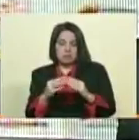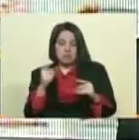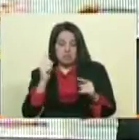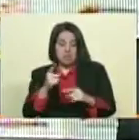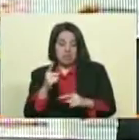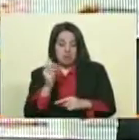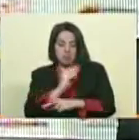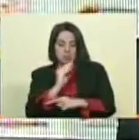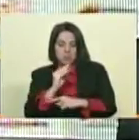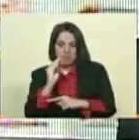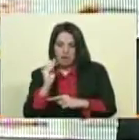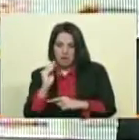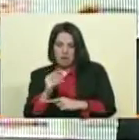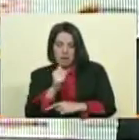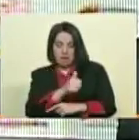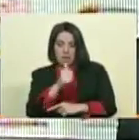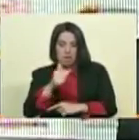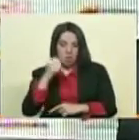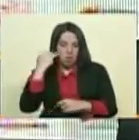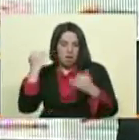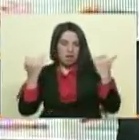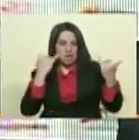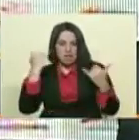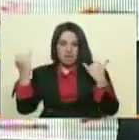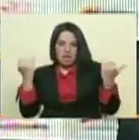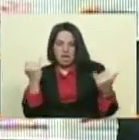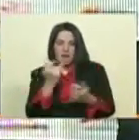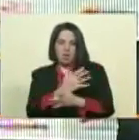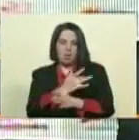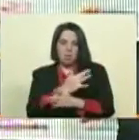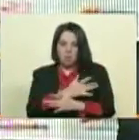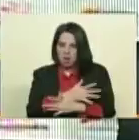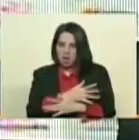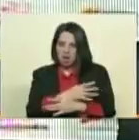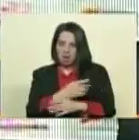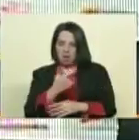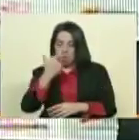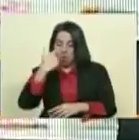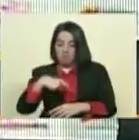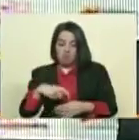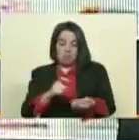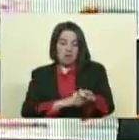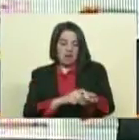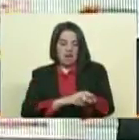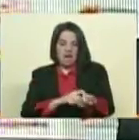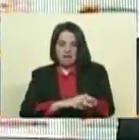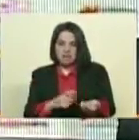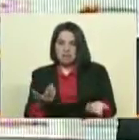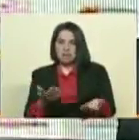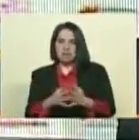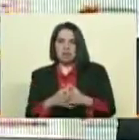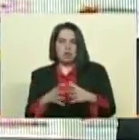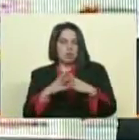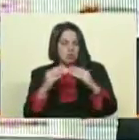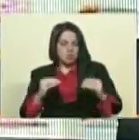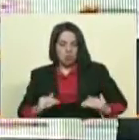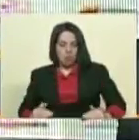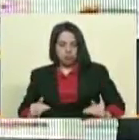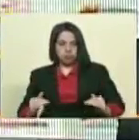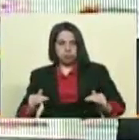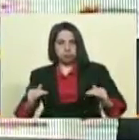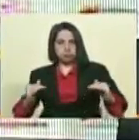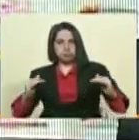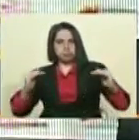cuidar las ideas, los juegos, las formas de ser, el carácter con que crecen los niños, las niñas,